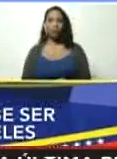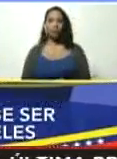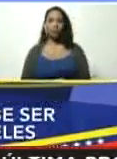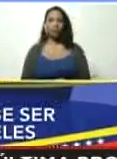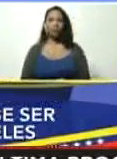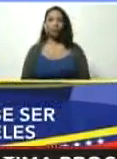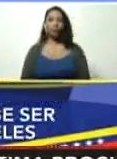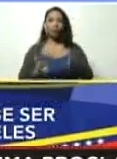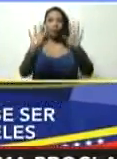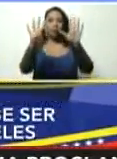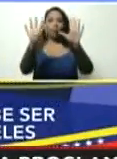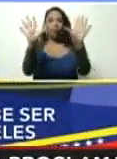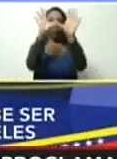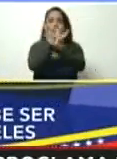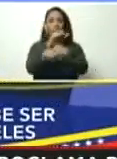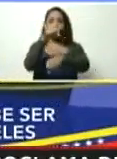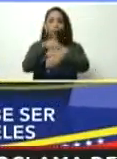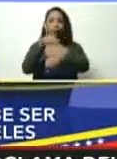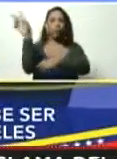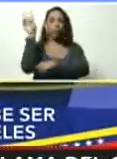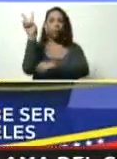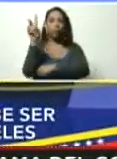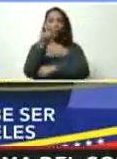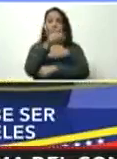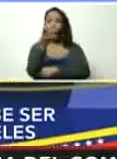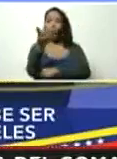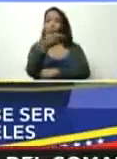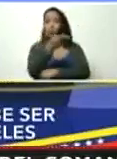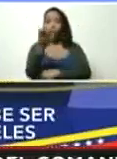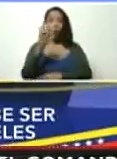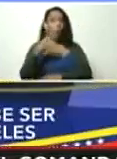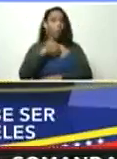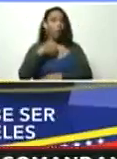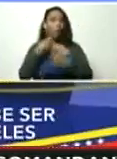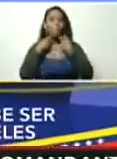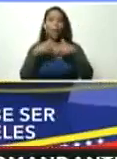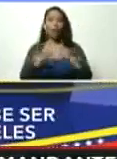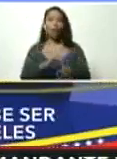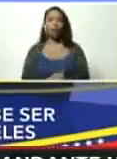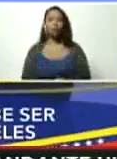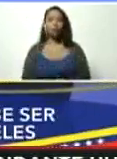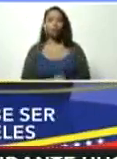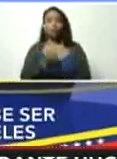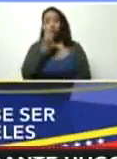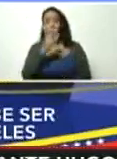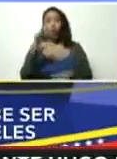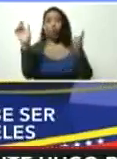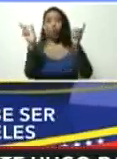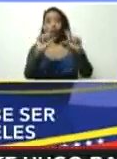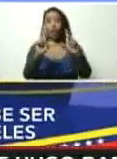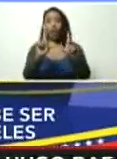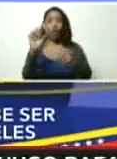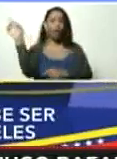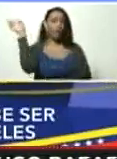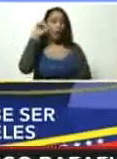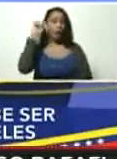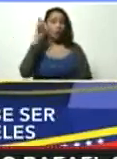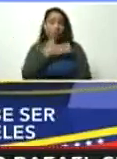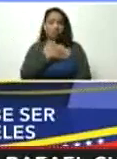A las 9 de la noche, hora de Venezuela, no se la pierdan por Telesur. Y bueno, las televisoras y radios que